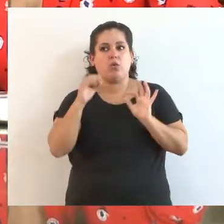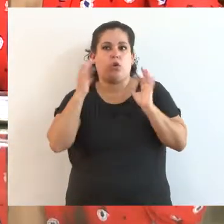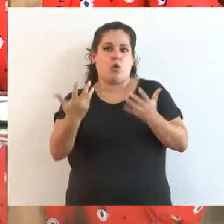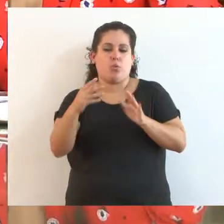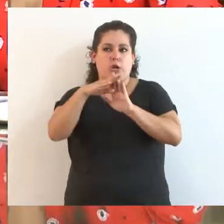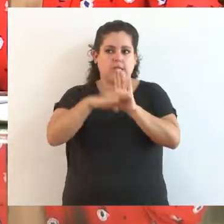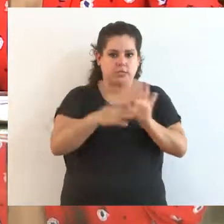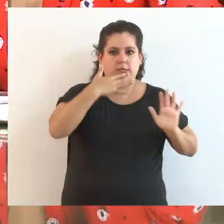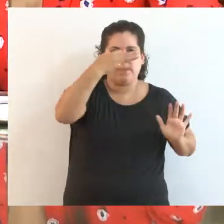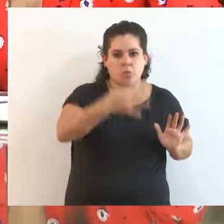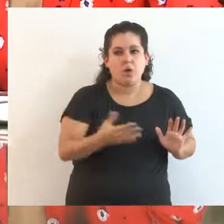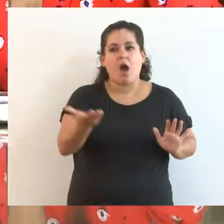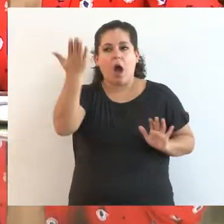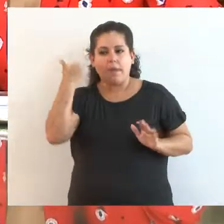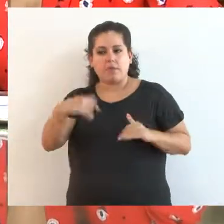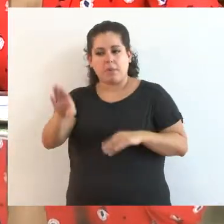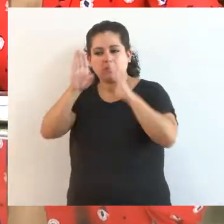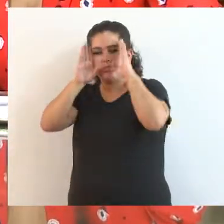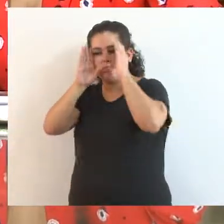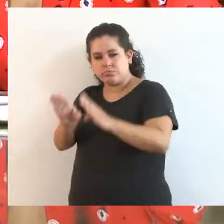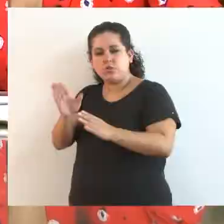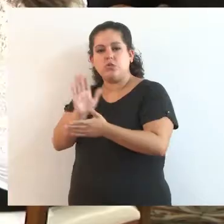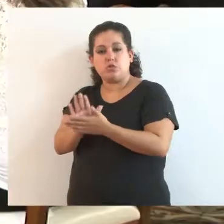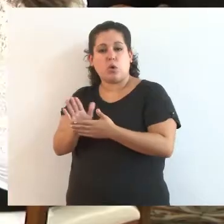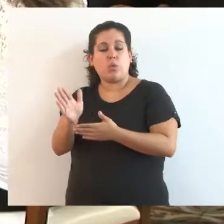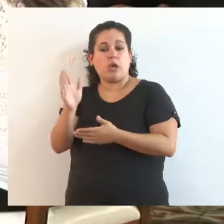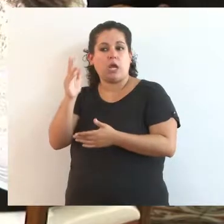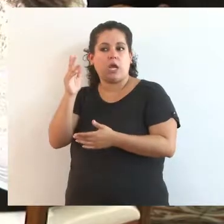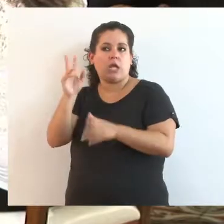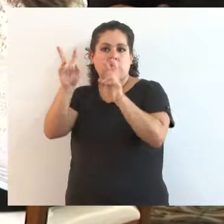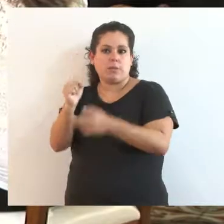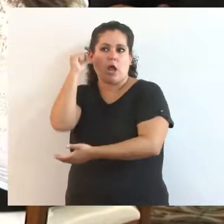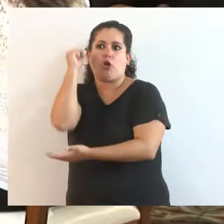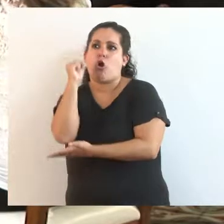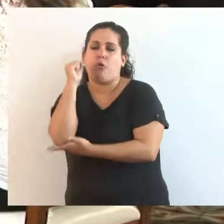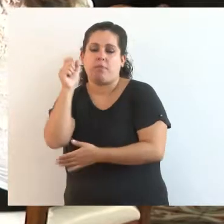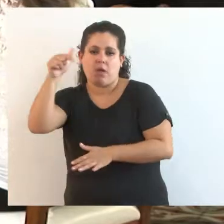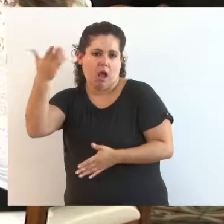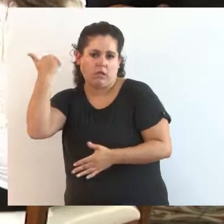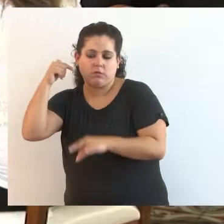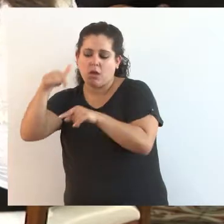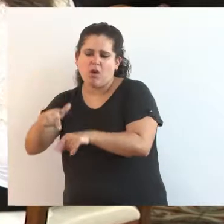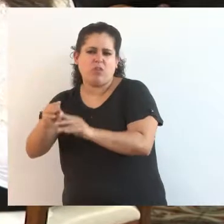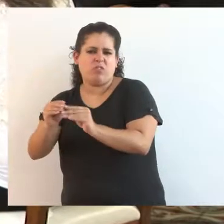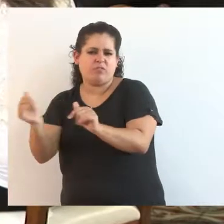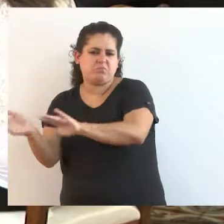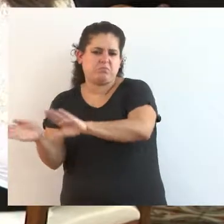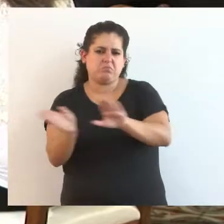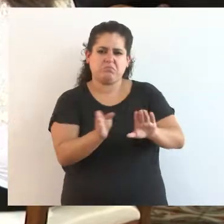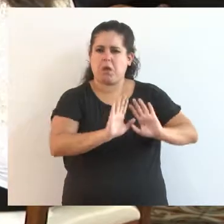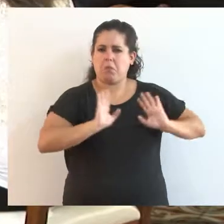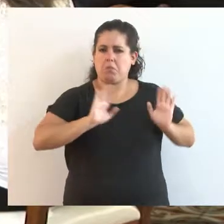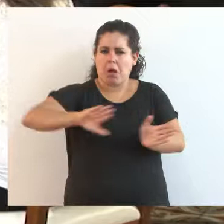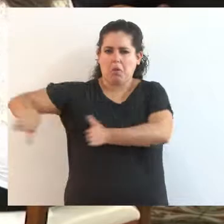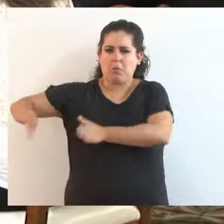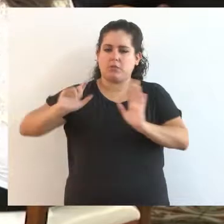cada uno tiene que tener requisitos, obviamente, y antes se enfatizaba mucho en este tema de la capacidad económica. Hoy se ha, digamos, diluido